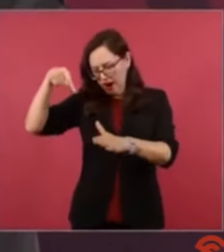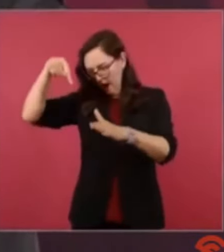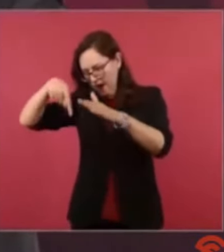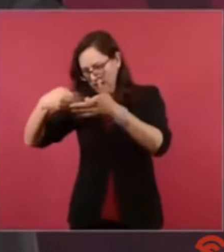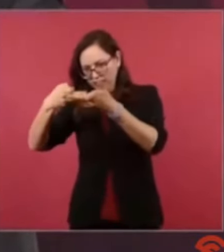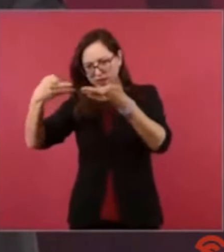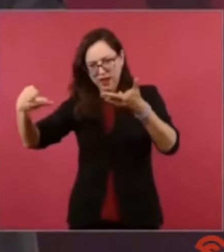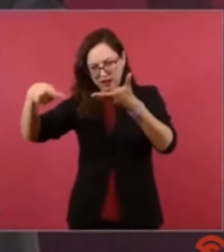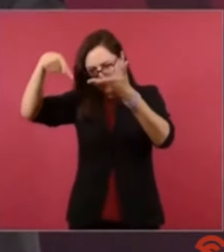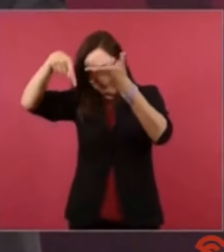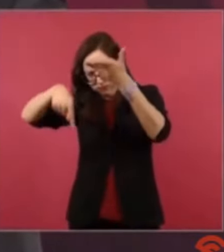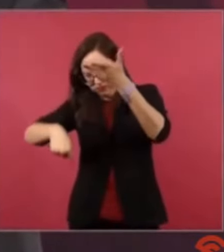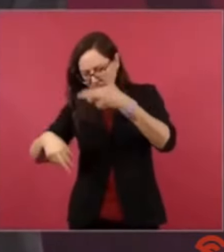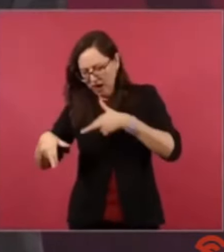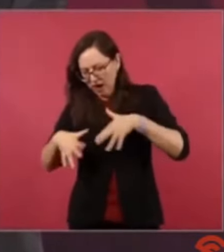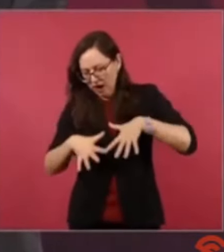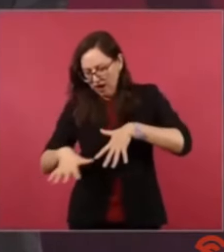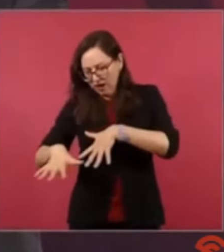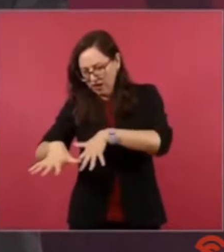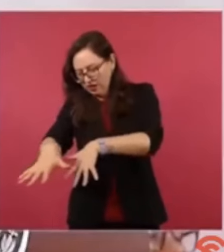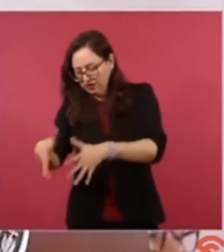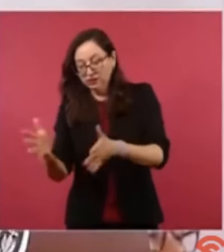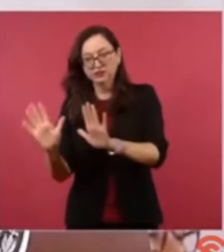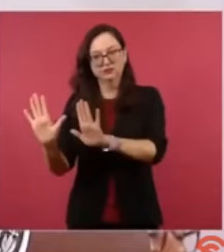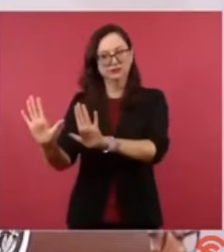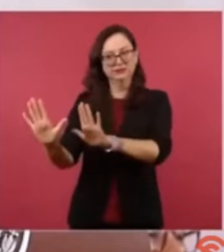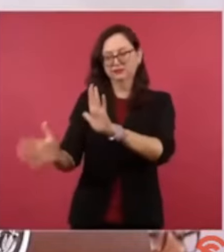cenotes, no destruir